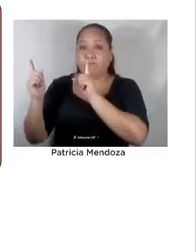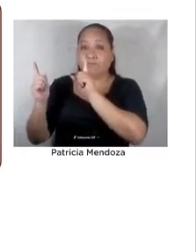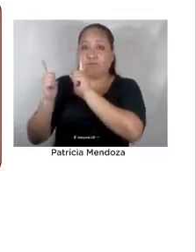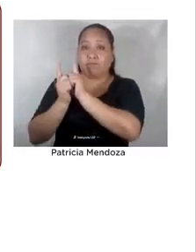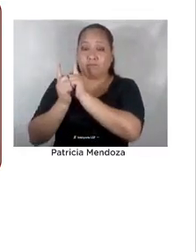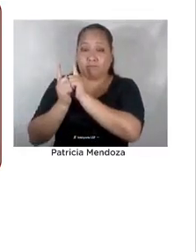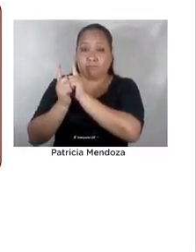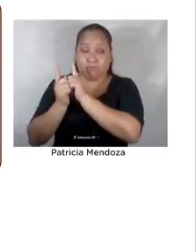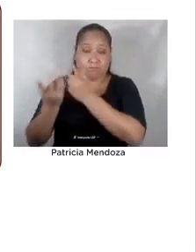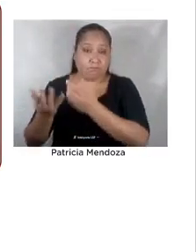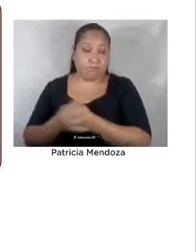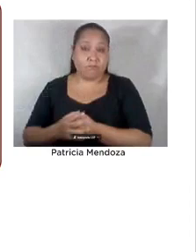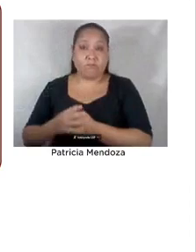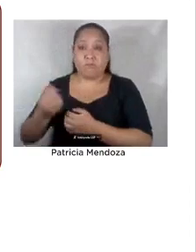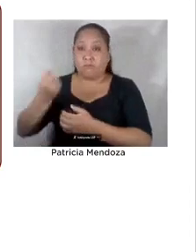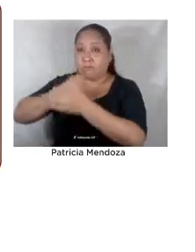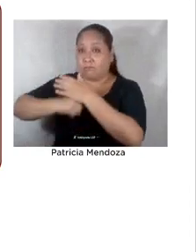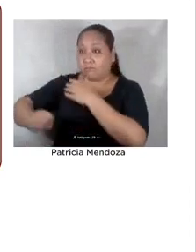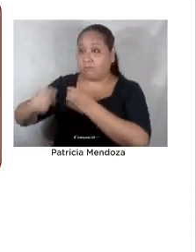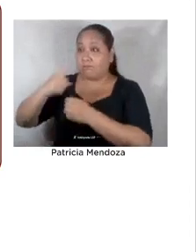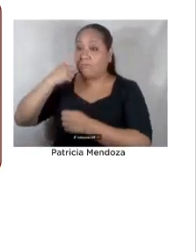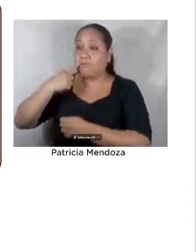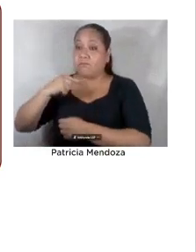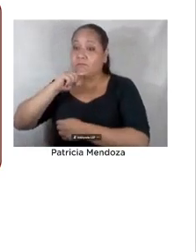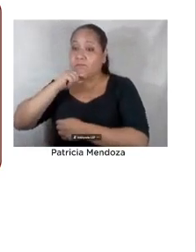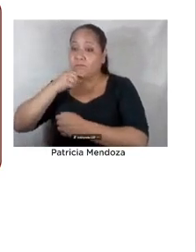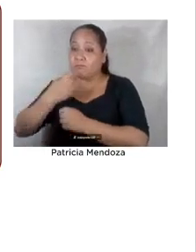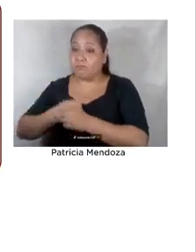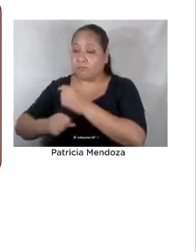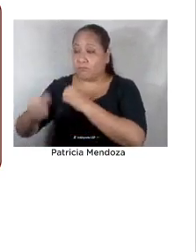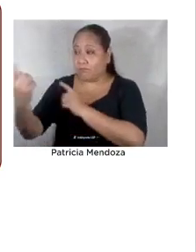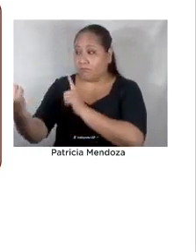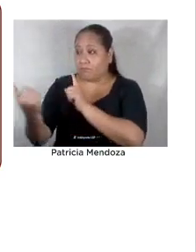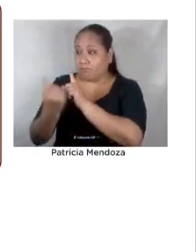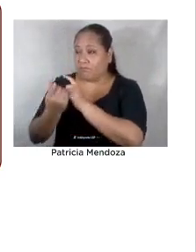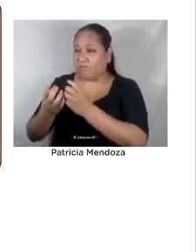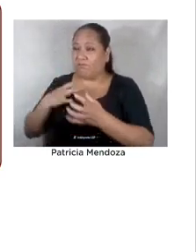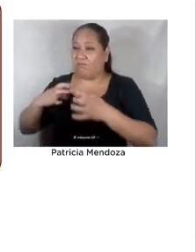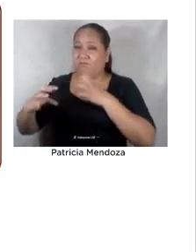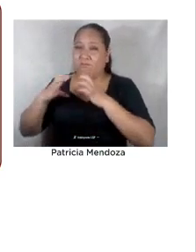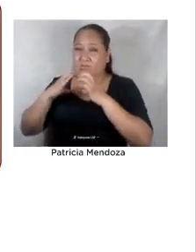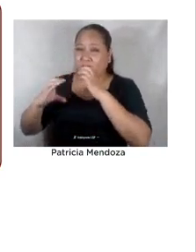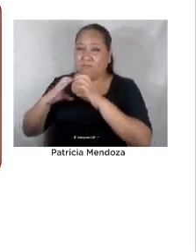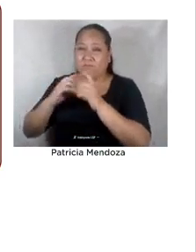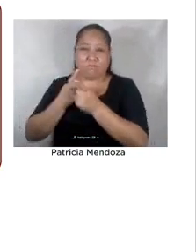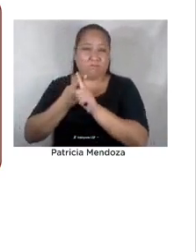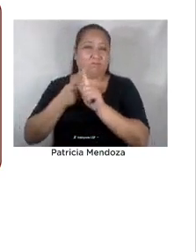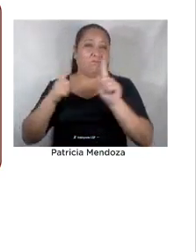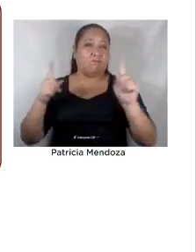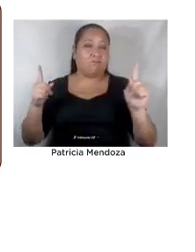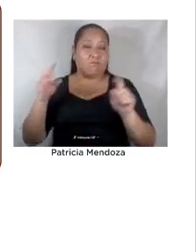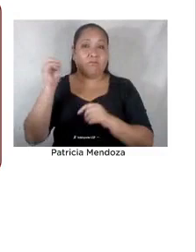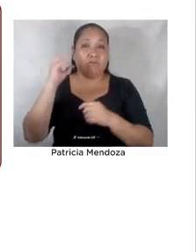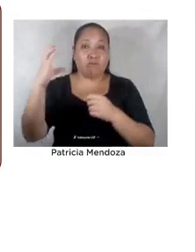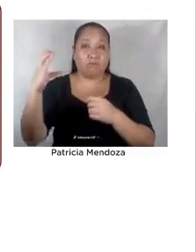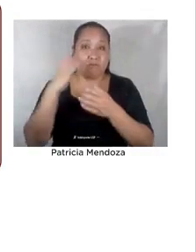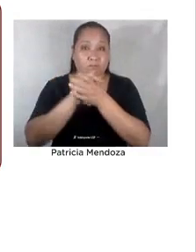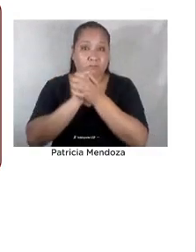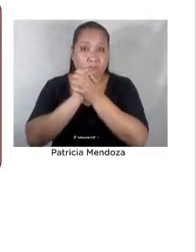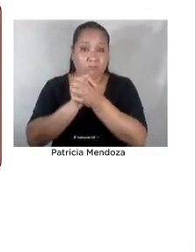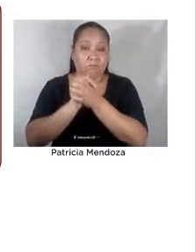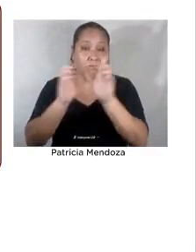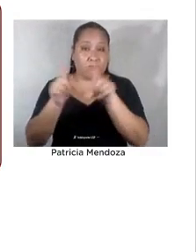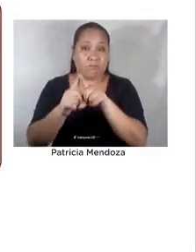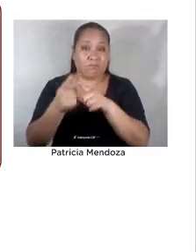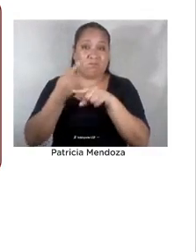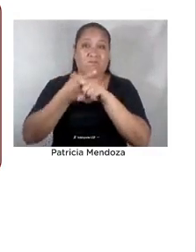nuestras hijas, u otros familiares, o incluso también nuestros colegas. Y todo esto ocurre,